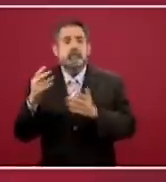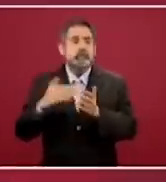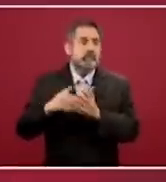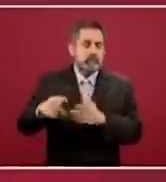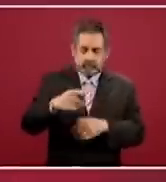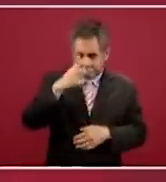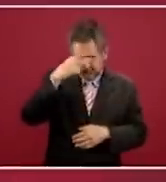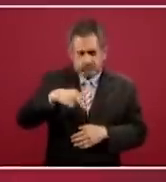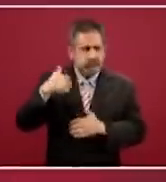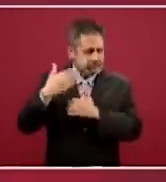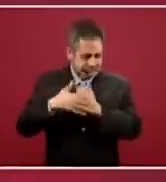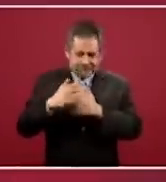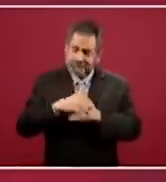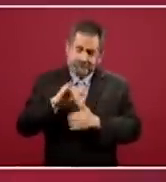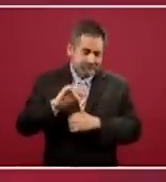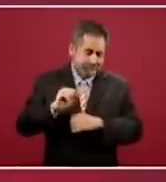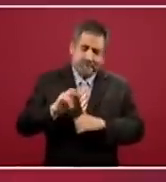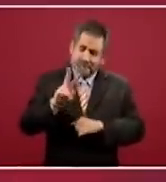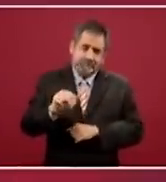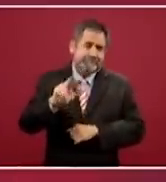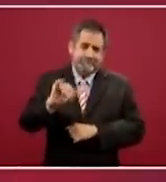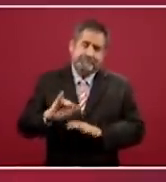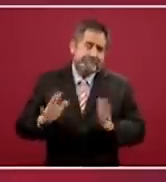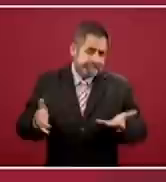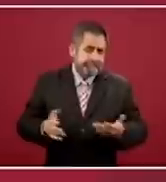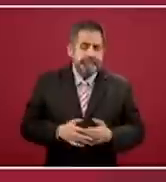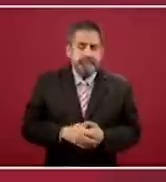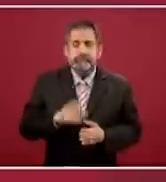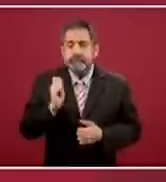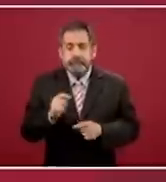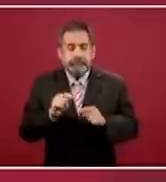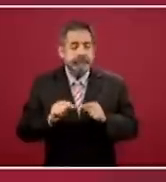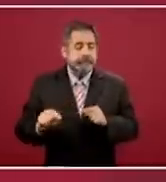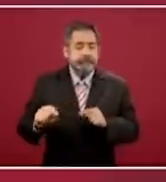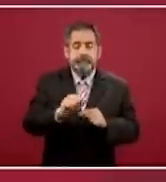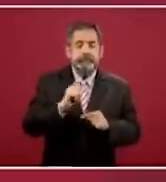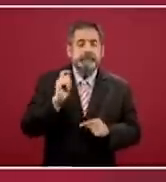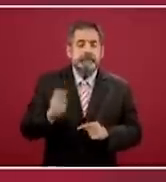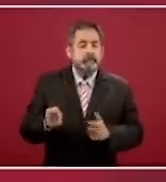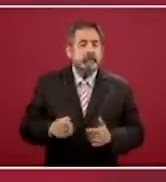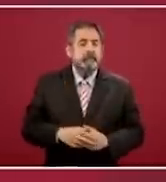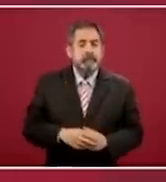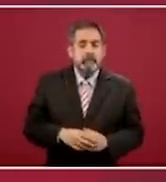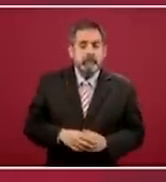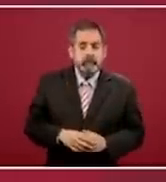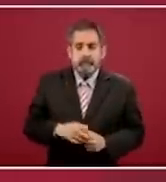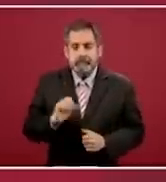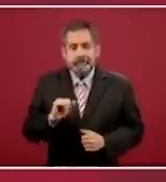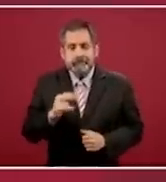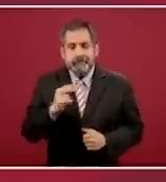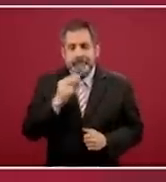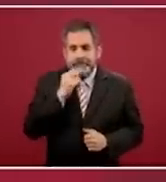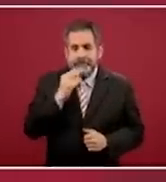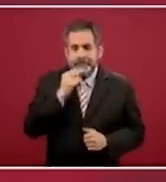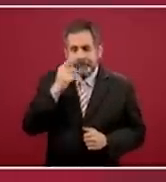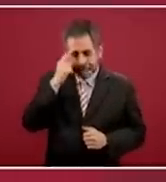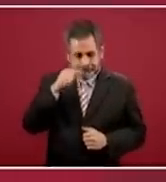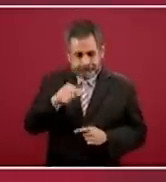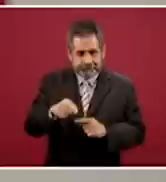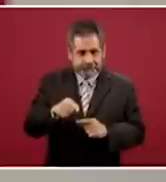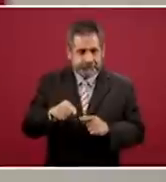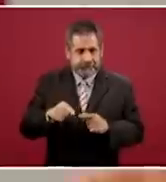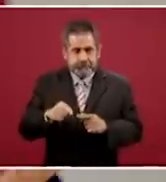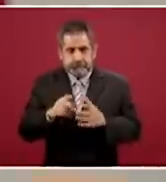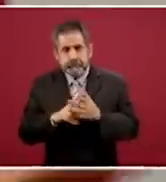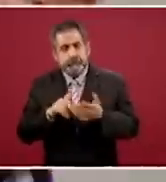México, y esto lo que lleva es a que ya no es útil para la salud